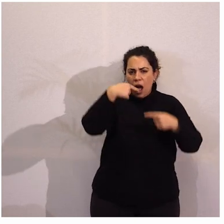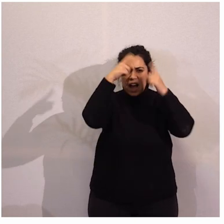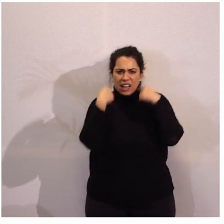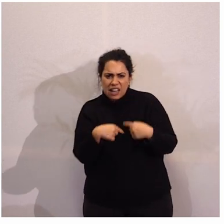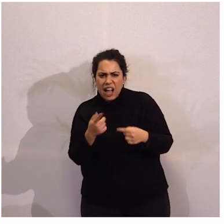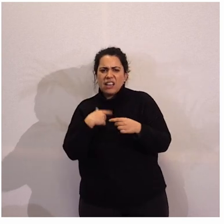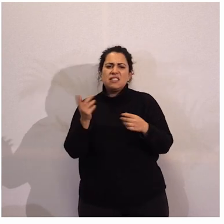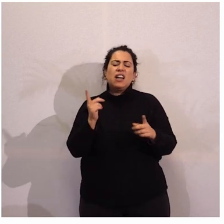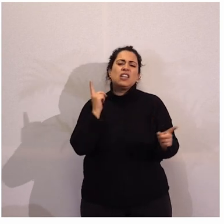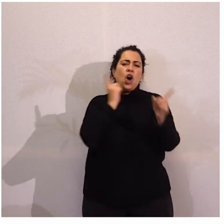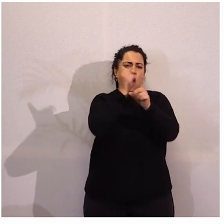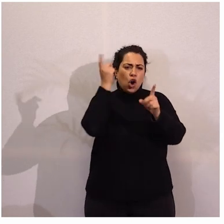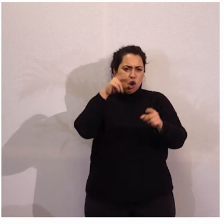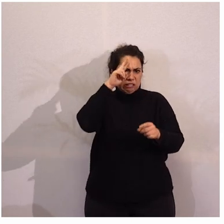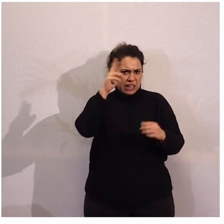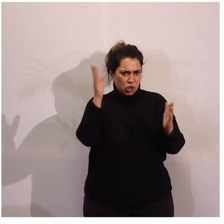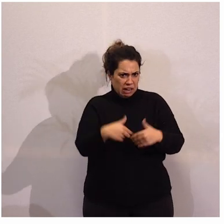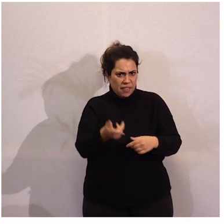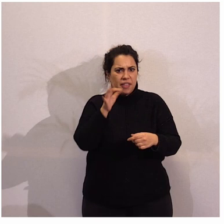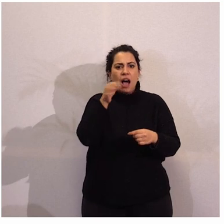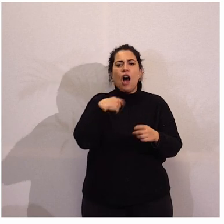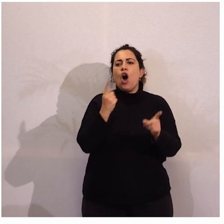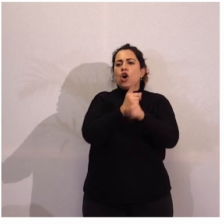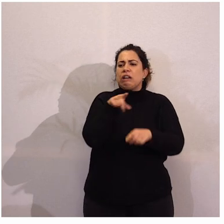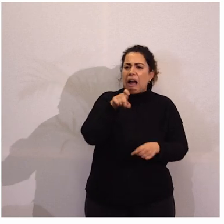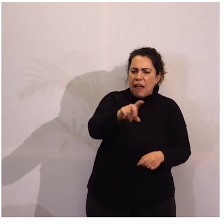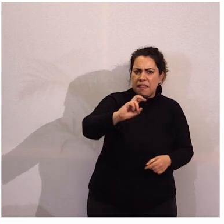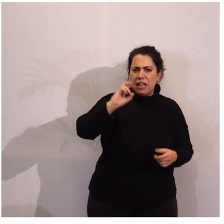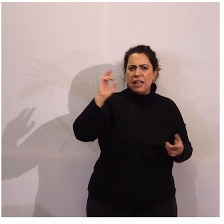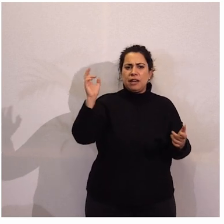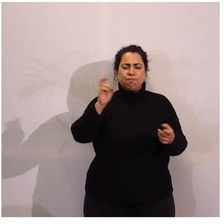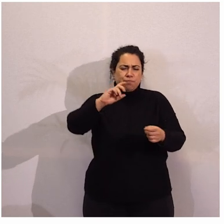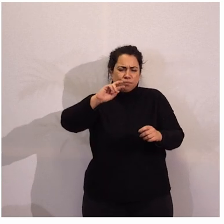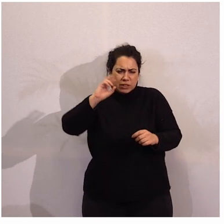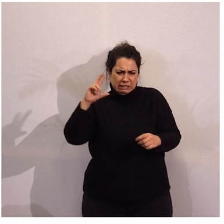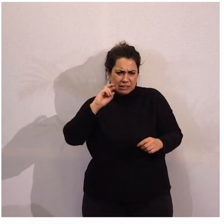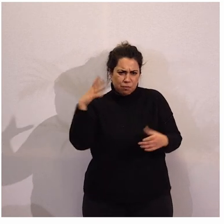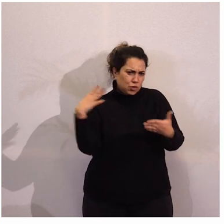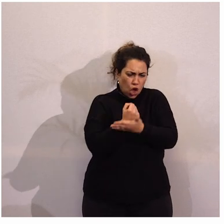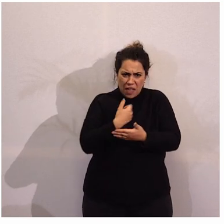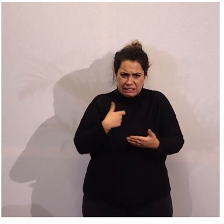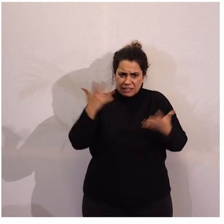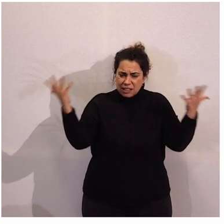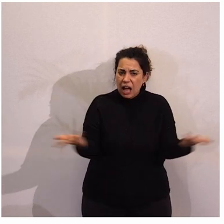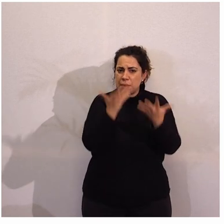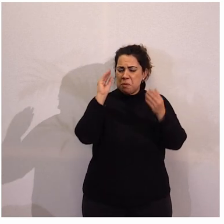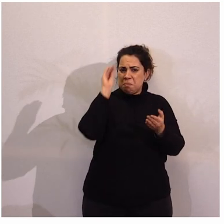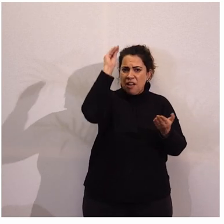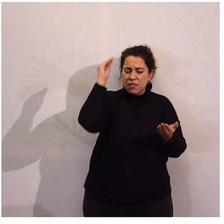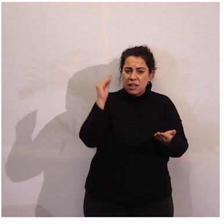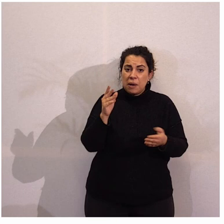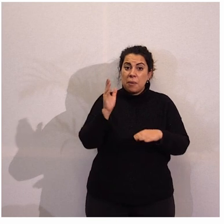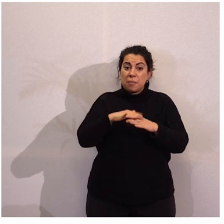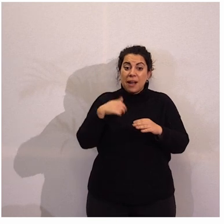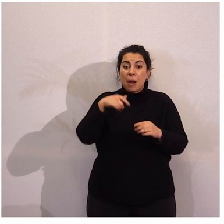la Intolerancia, Asociación Española contra el Cáncer, podría nombrar a todas, ¿no? A que acojan